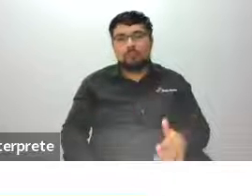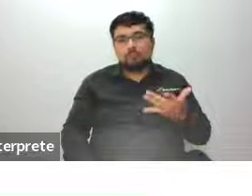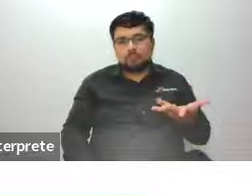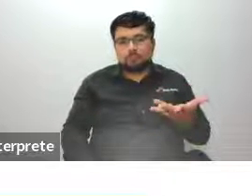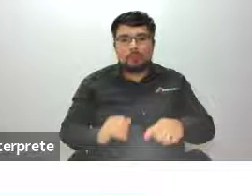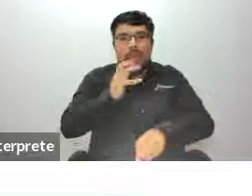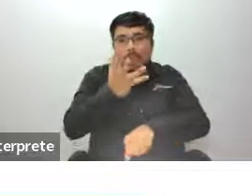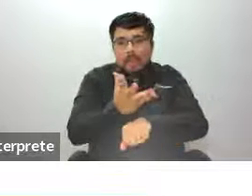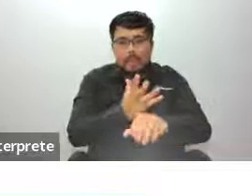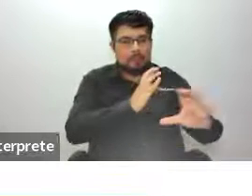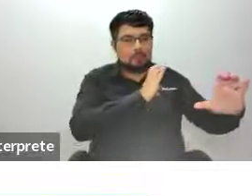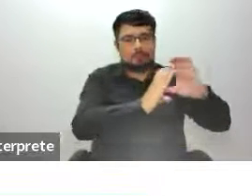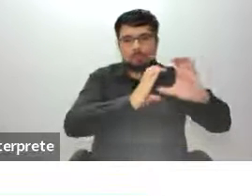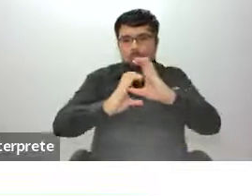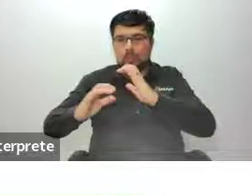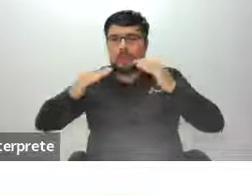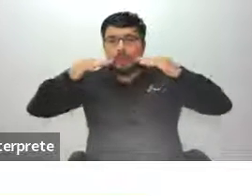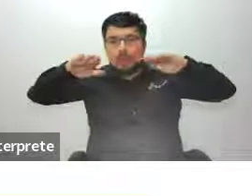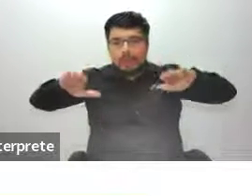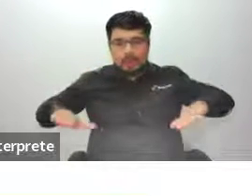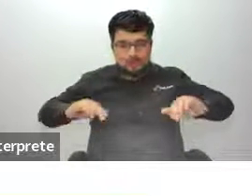entre niños, jóvenes y adultos sordos,